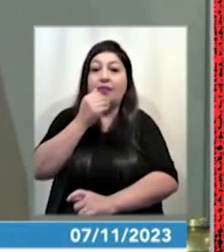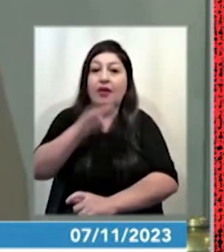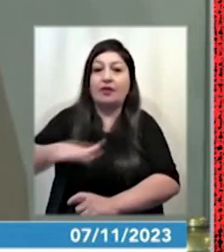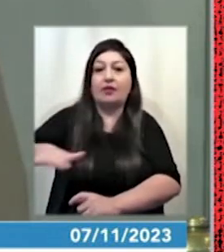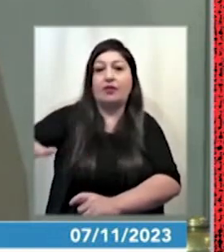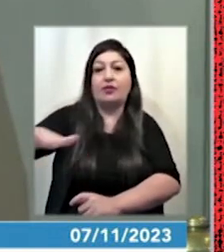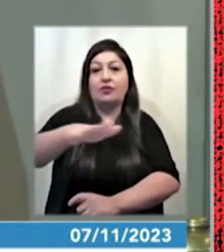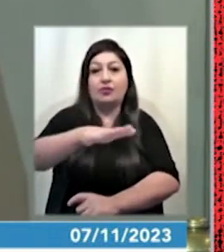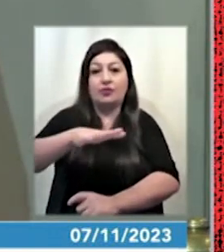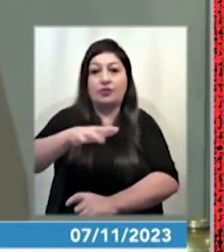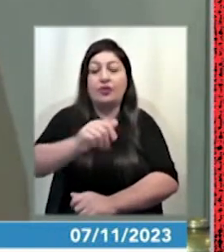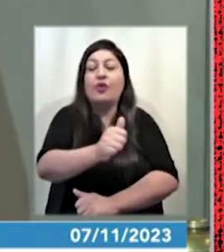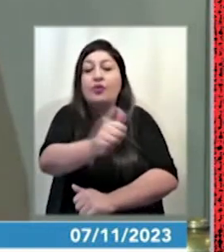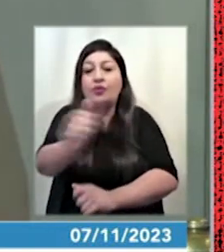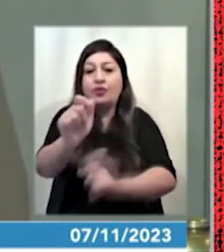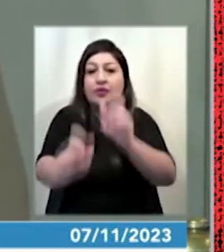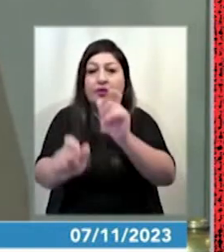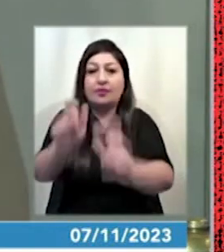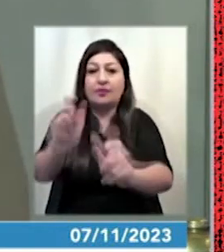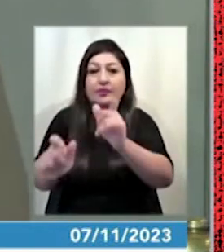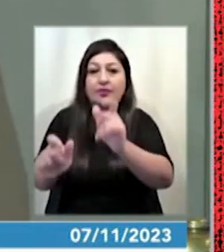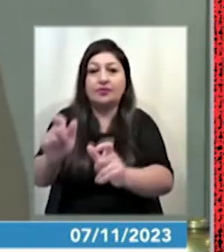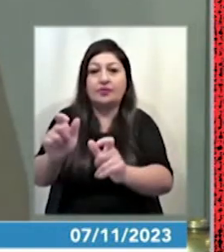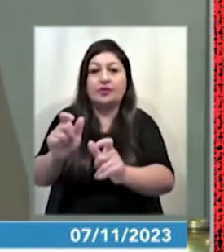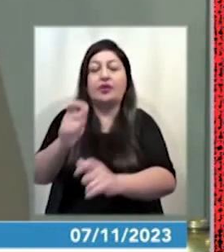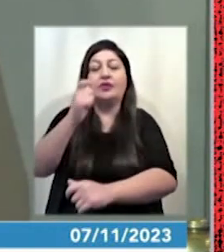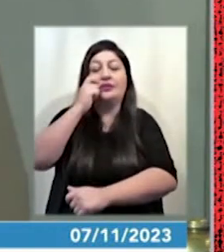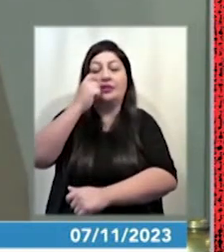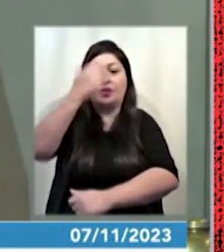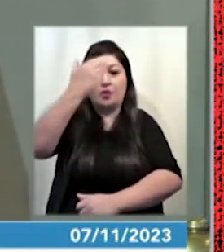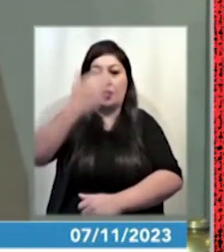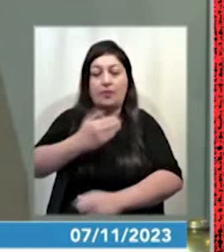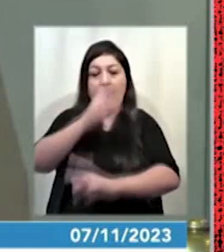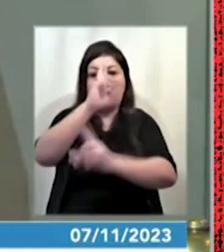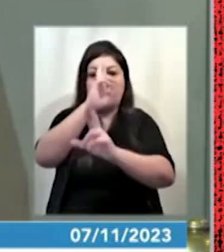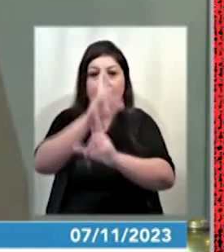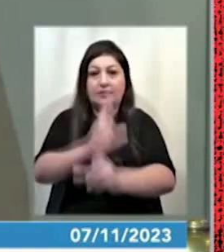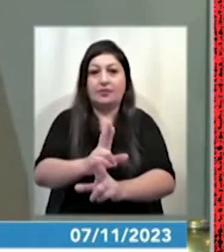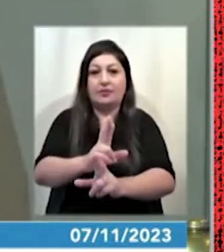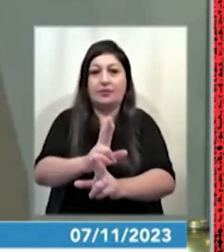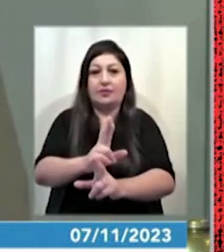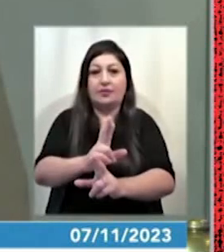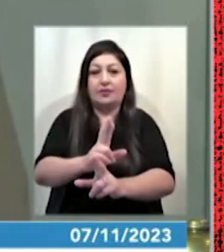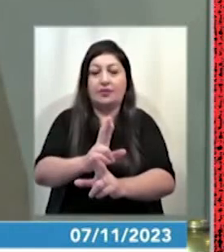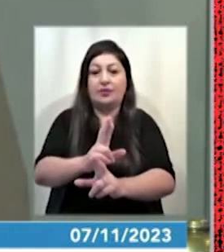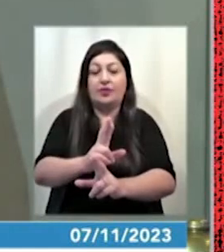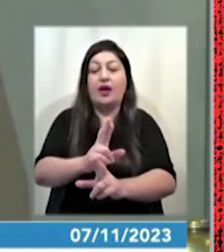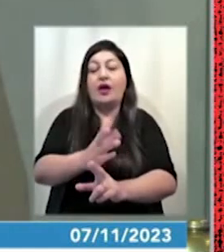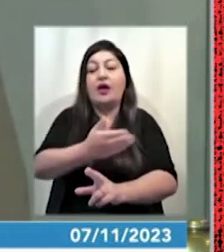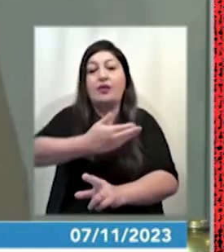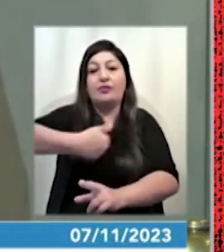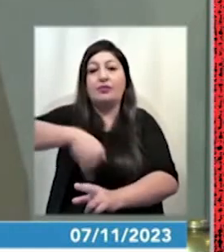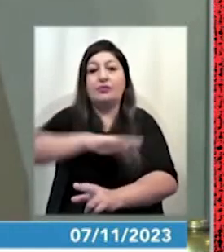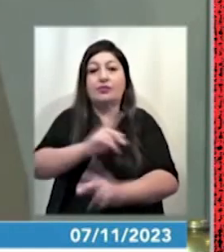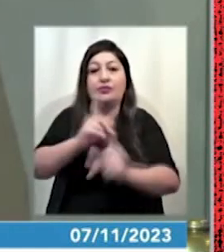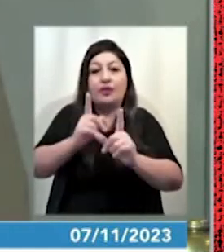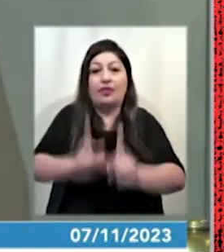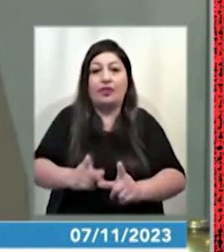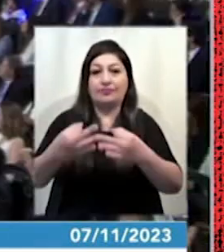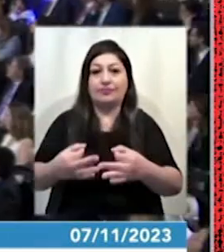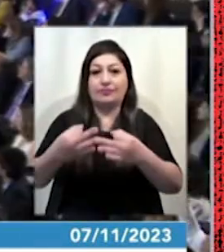discurso político... Y el presidente dice, bueno, a propósito de lo mismo, existen ciertas normas que han